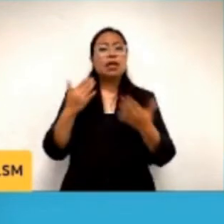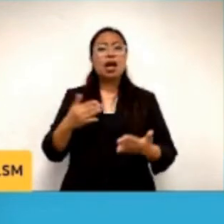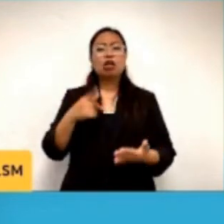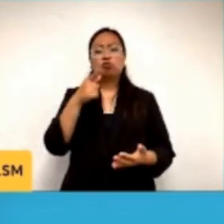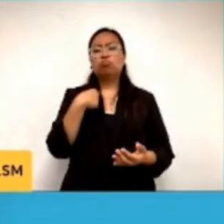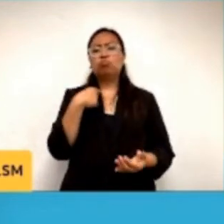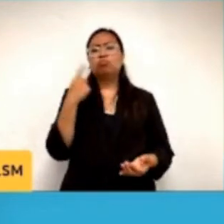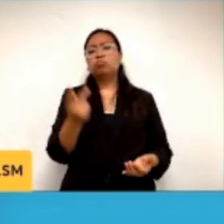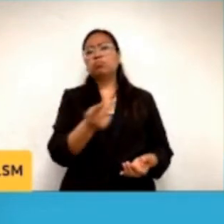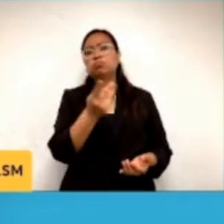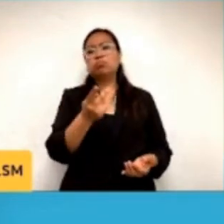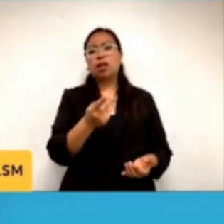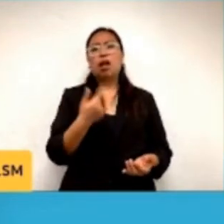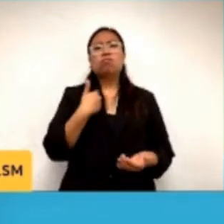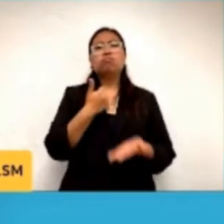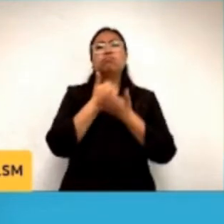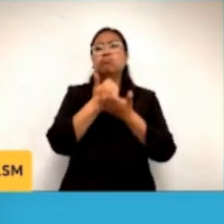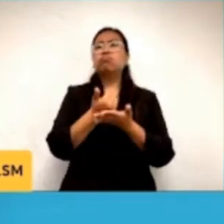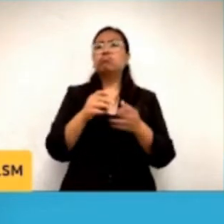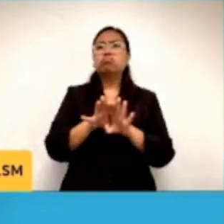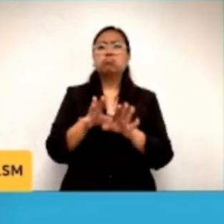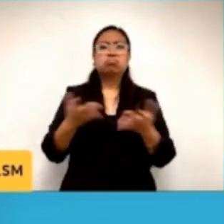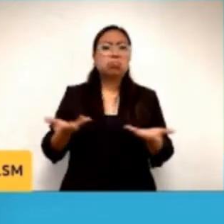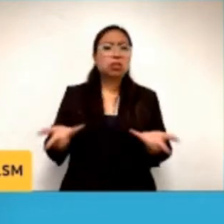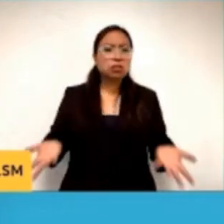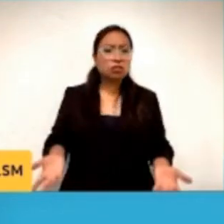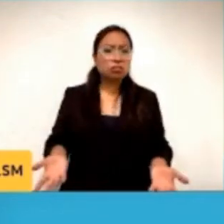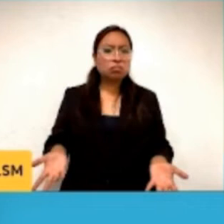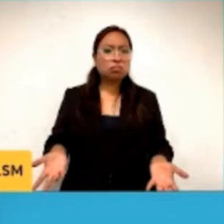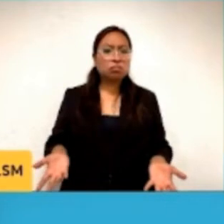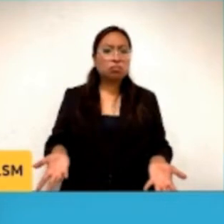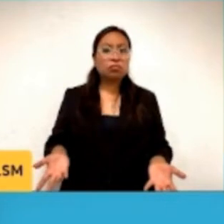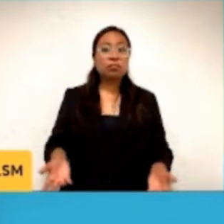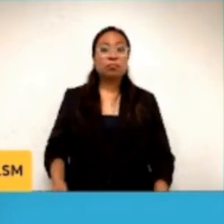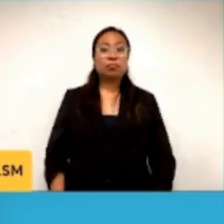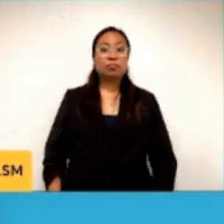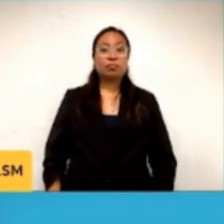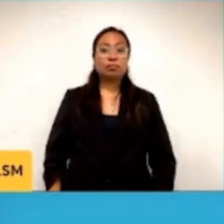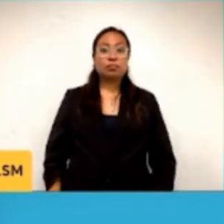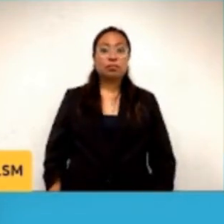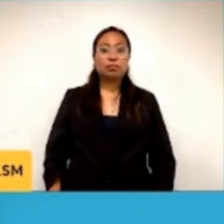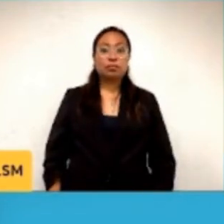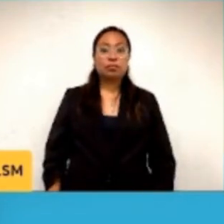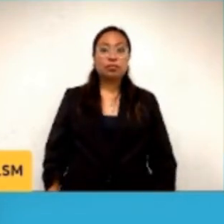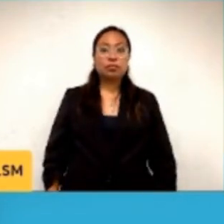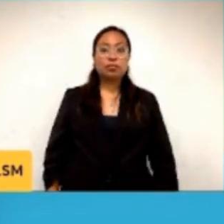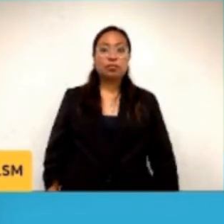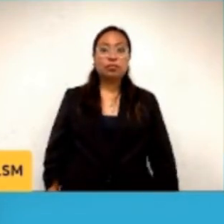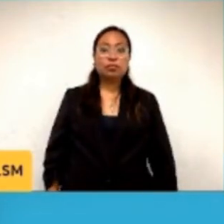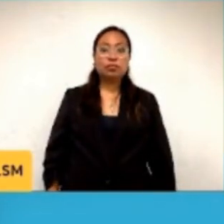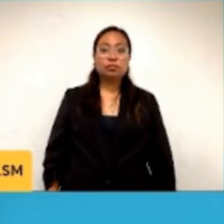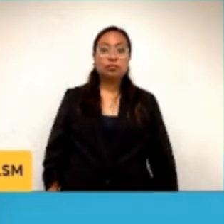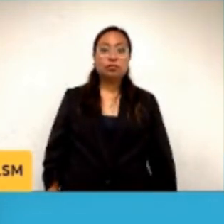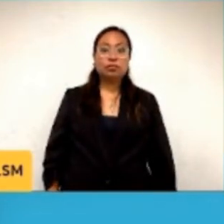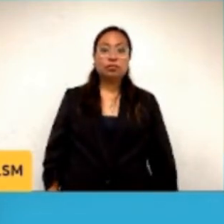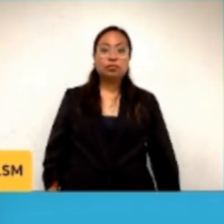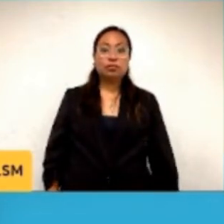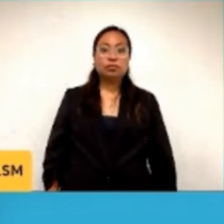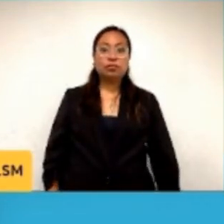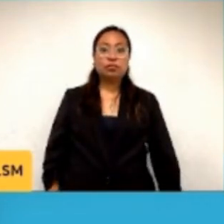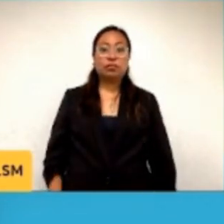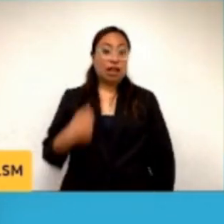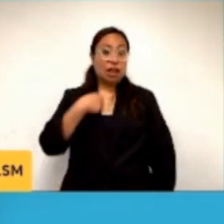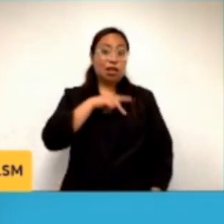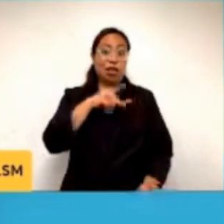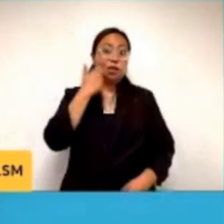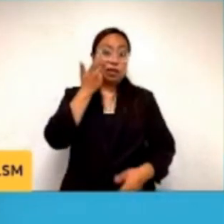puedo ayudar, cómo puedo ayudarle yo a esa persona que está, con la que yo